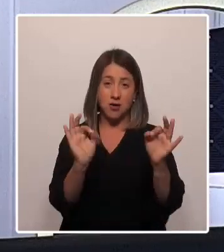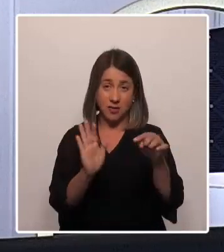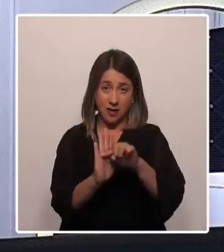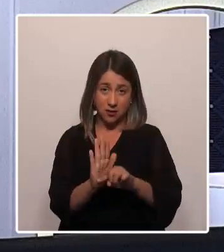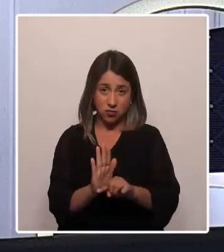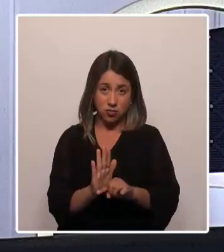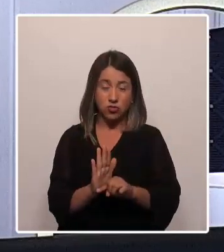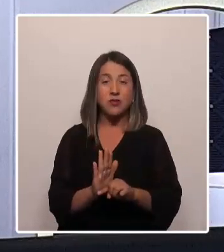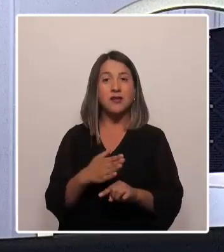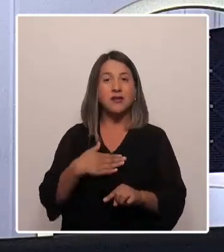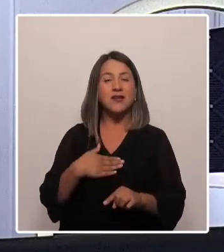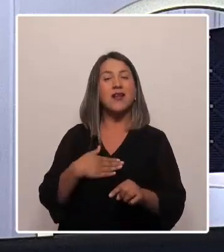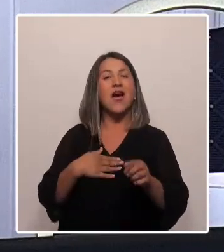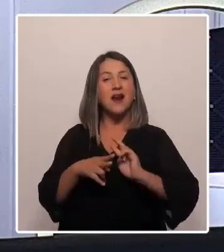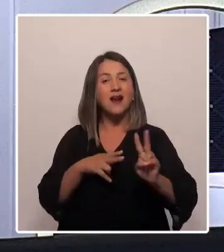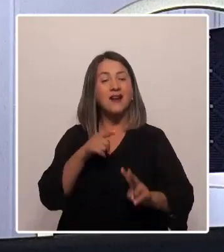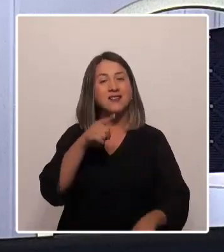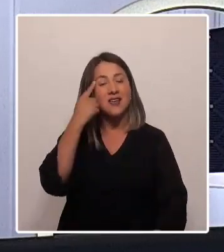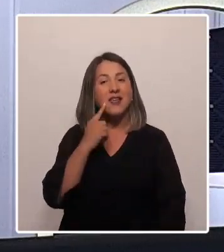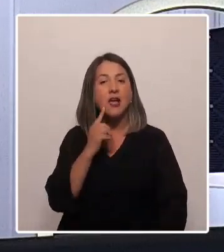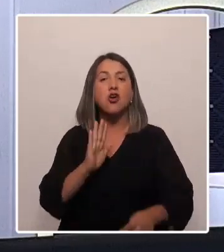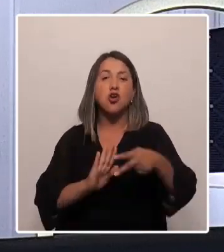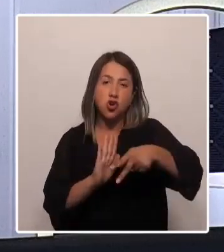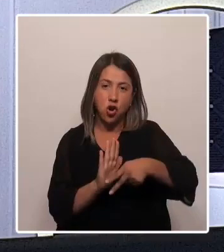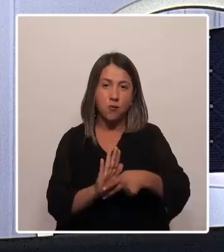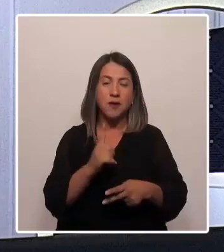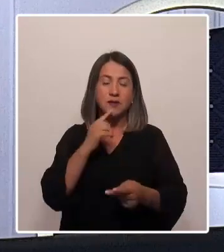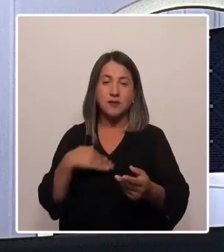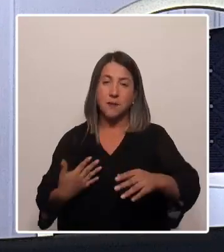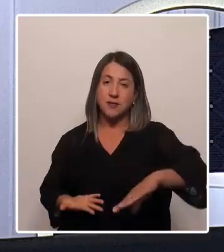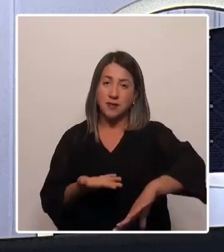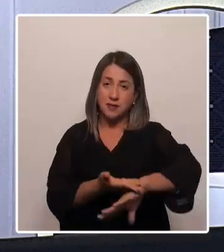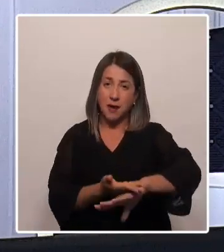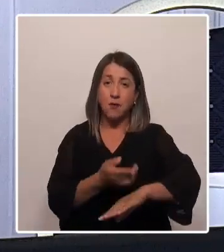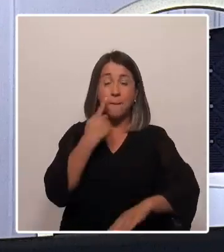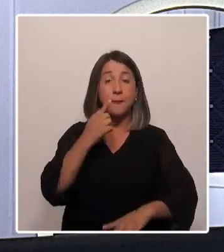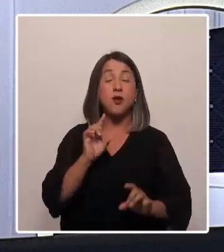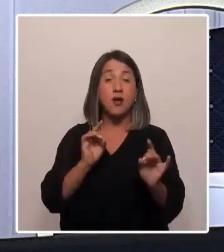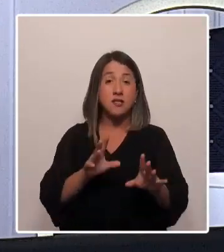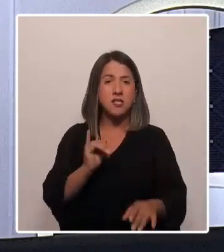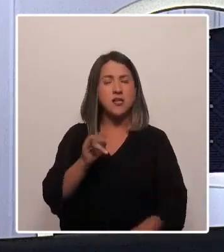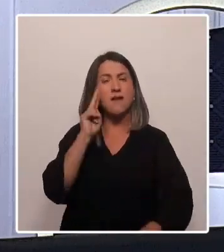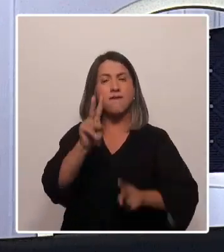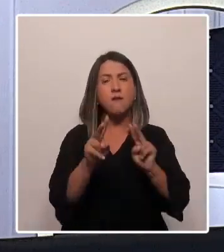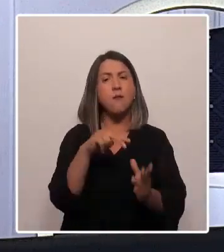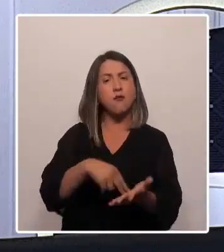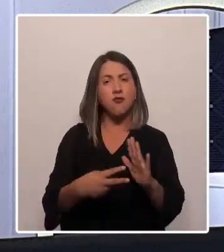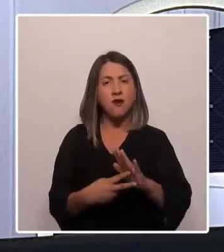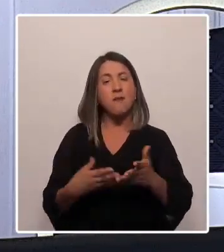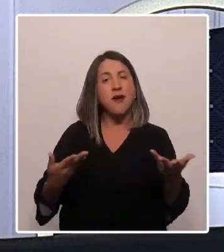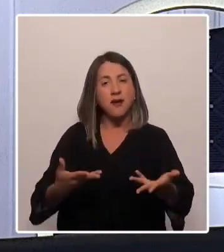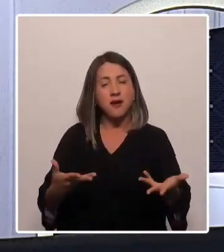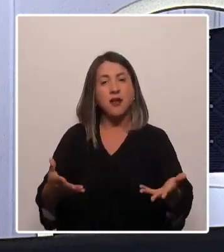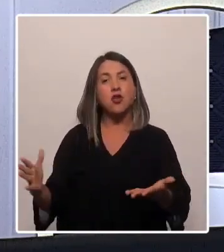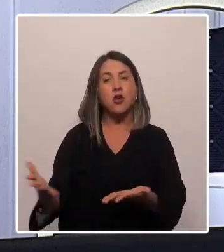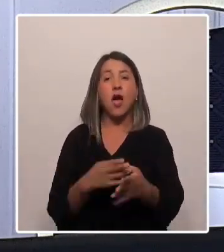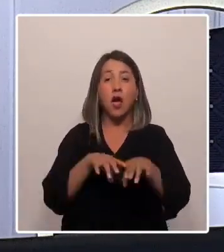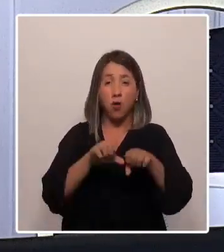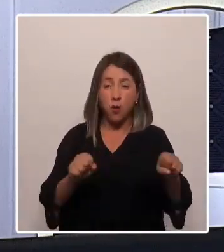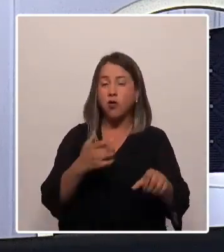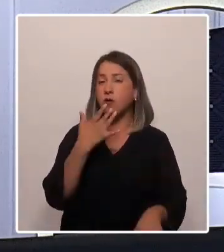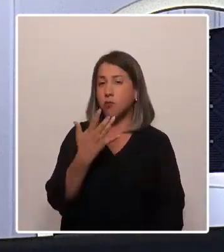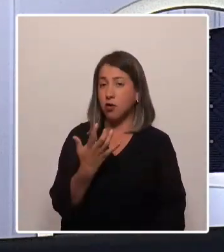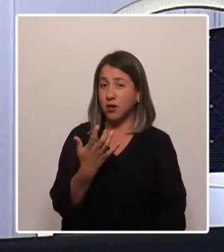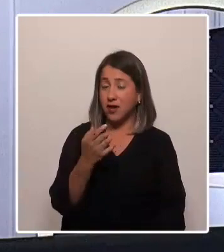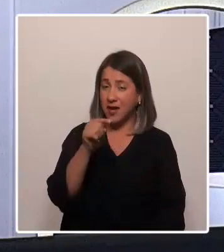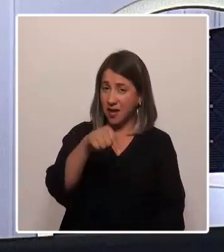subsanar algunas deficiencias de las normas presentadas, pero que aún así hemos visto dificultad en consensuar, puesto que